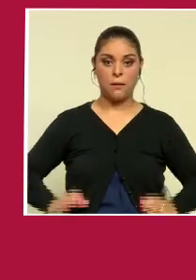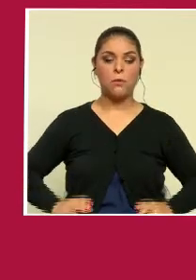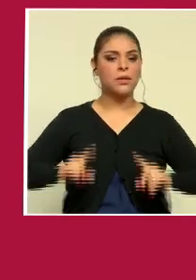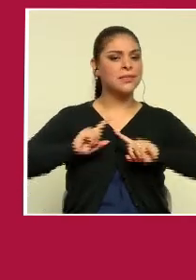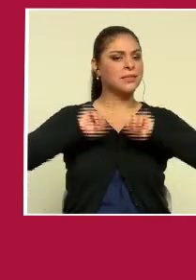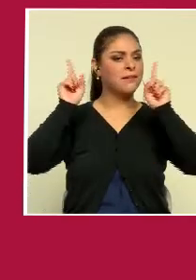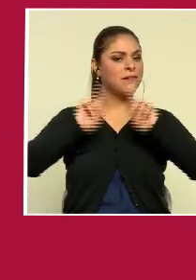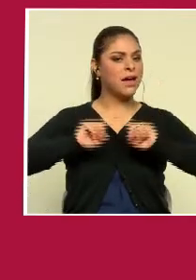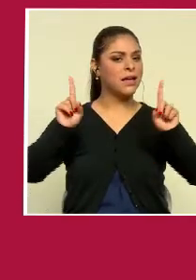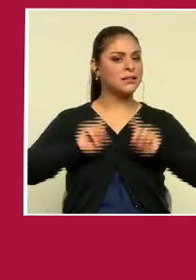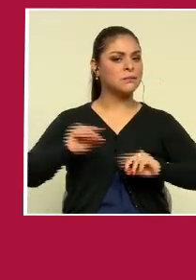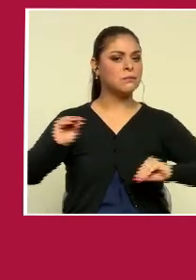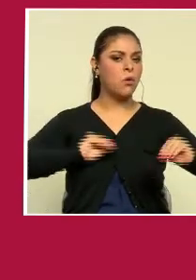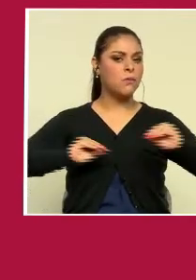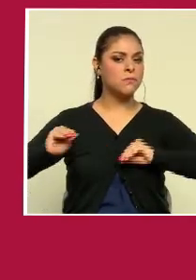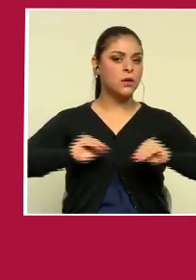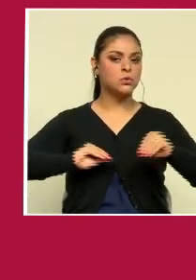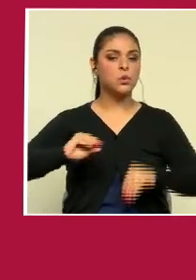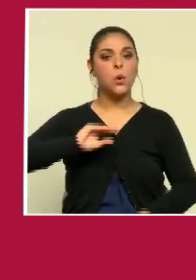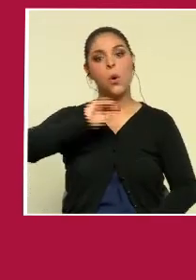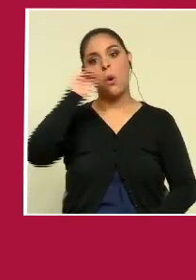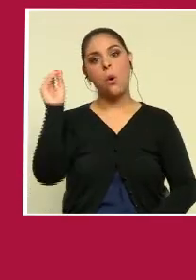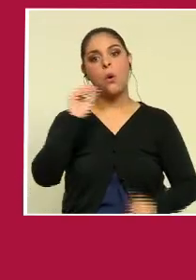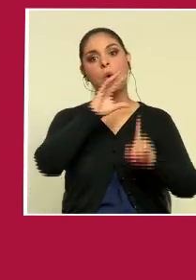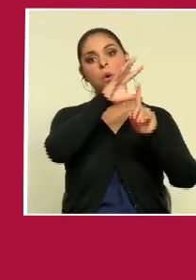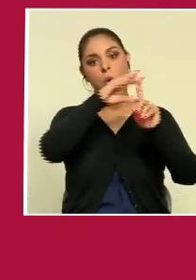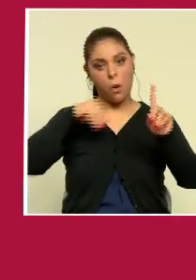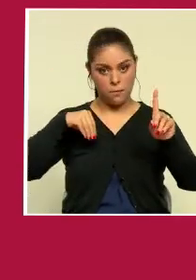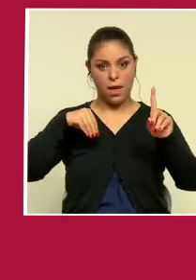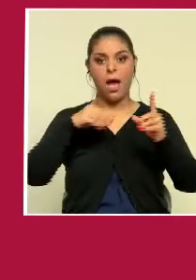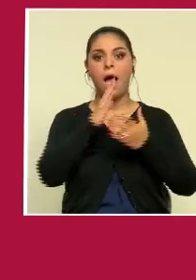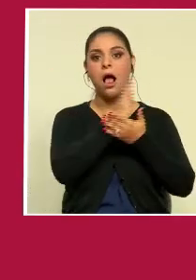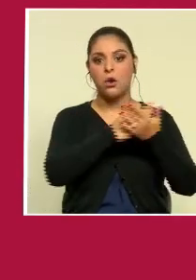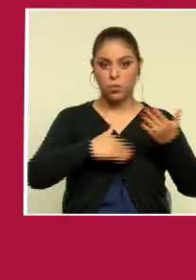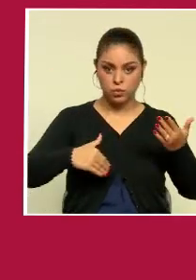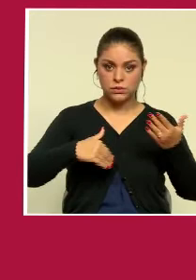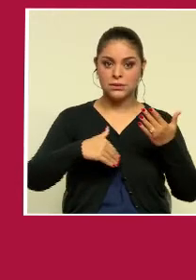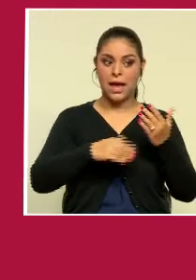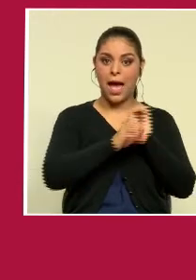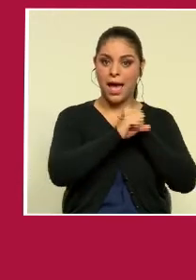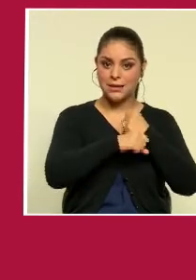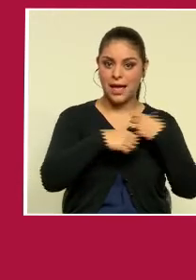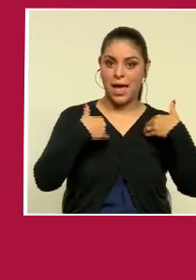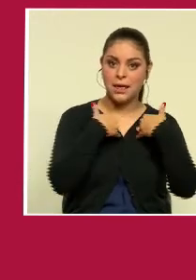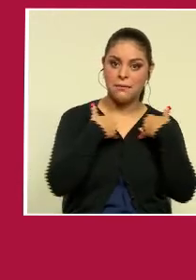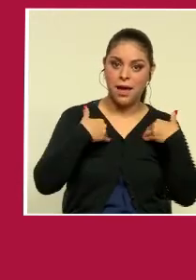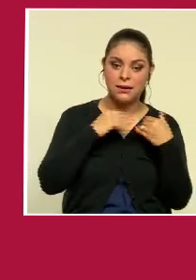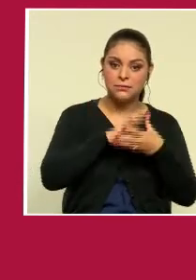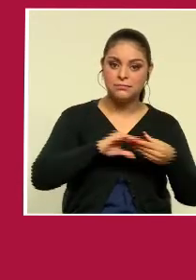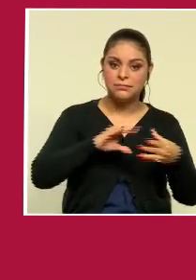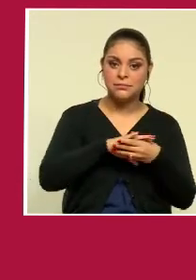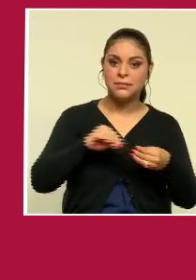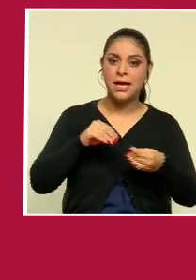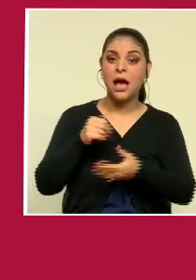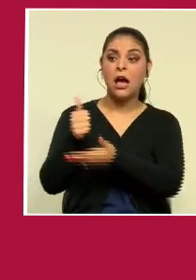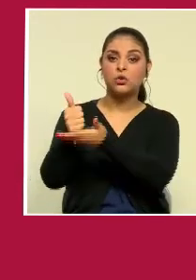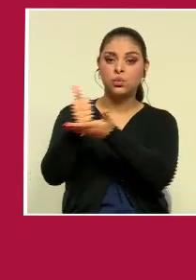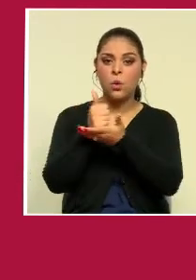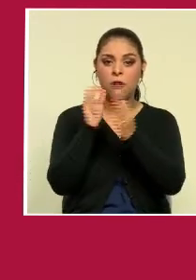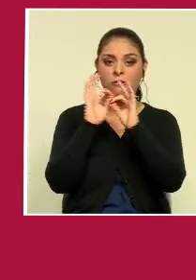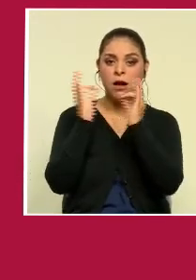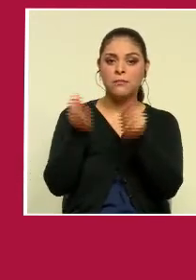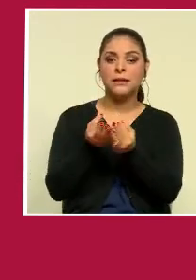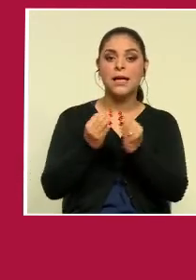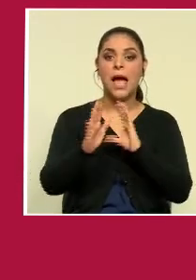imita algunos de los que realizan los animalitos del cuento con ayuda de tu familia envíanos una fotografía o vídeo que